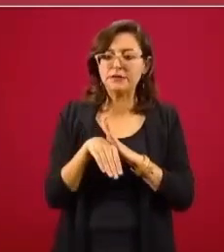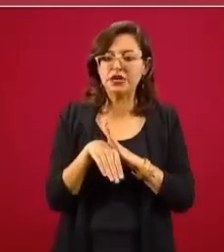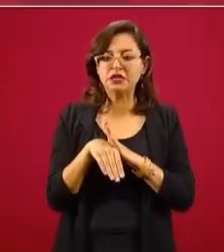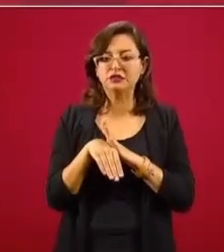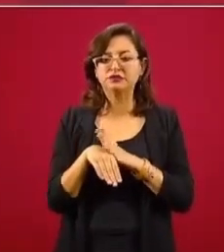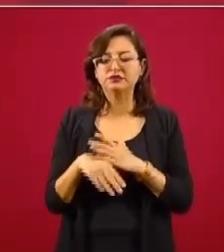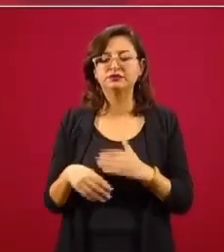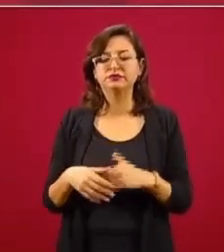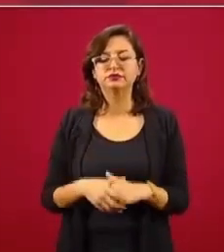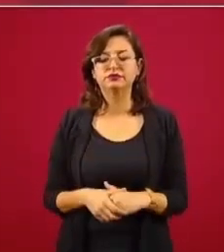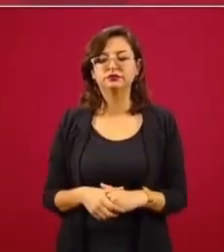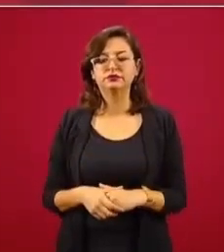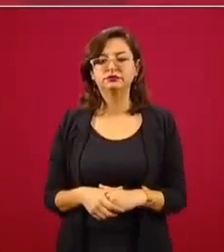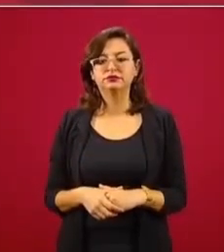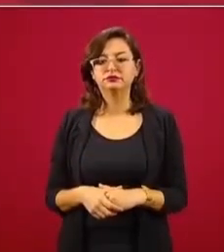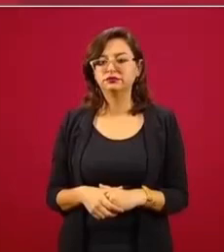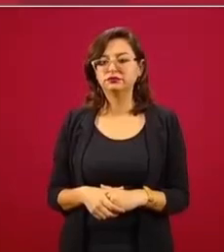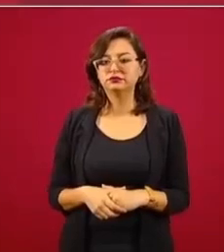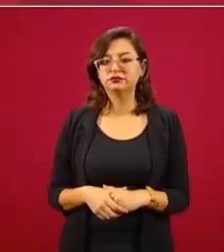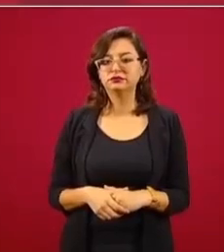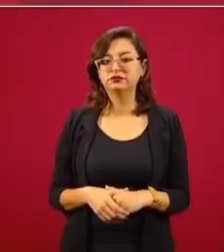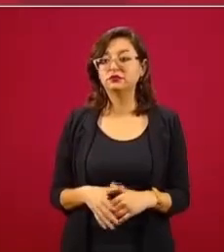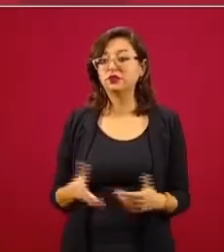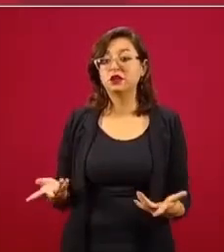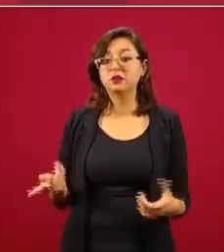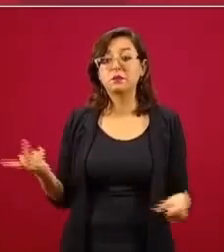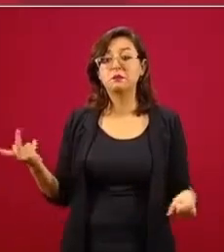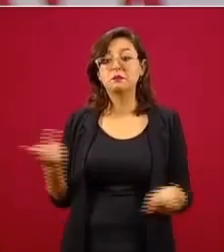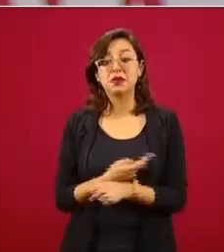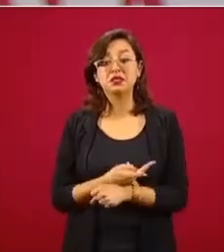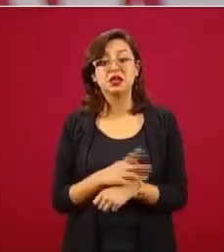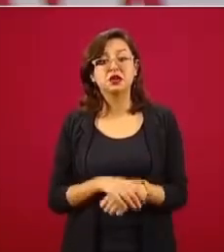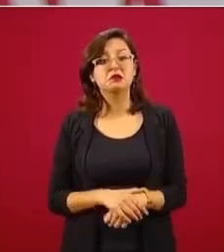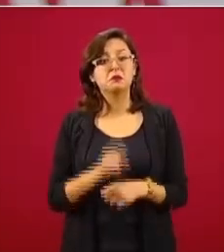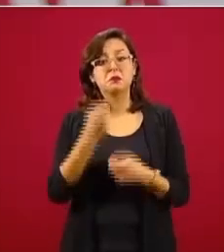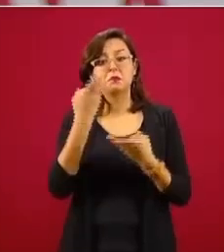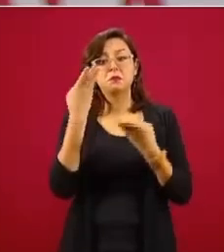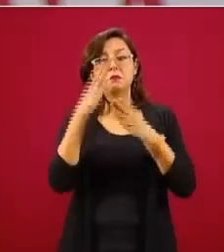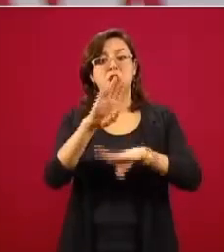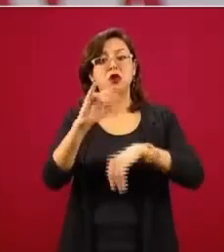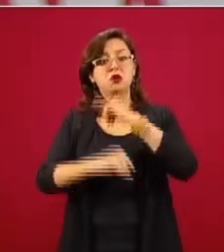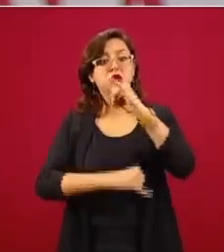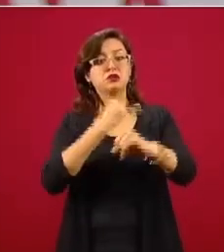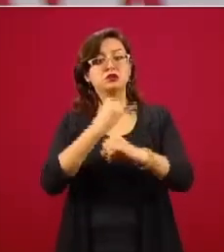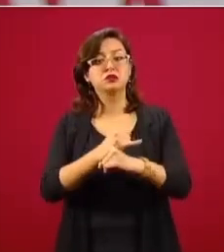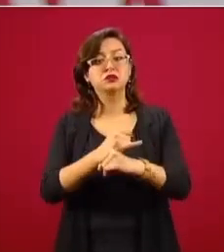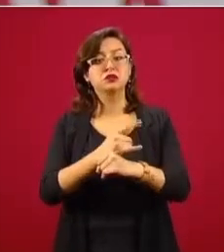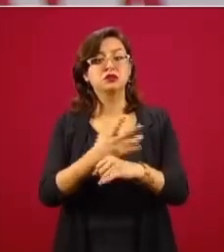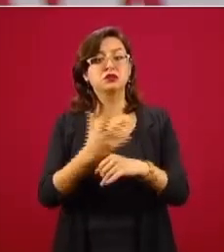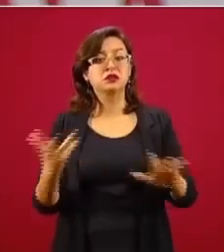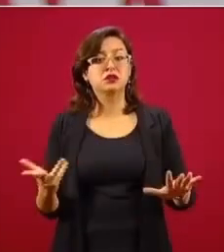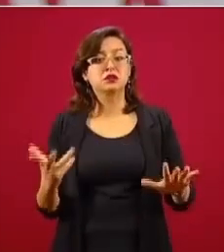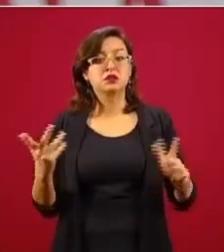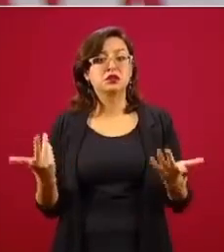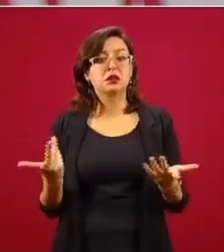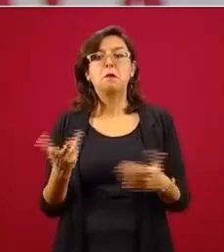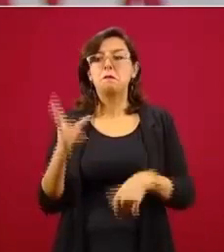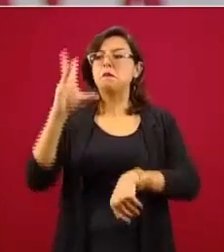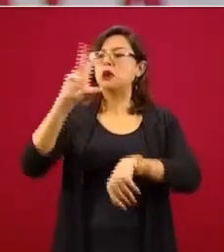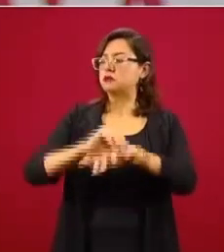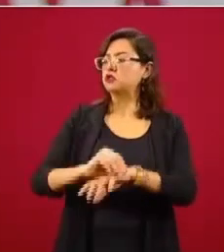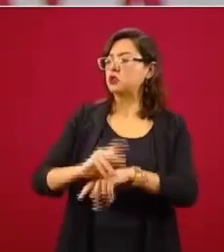le autorizan contratar créditos el mismo fondo monetario